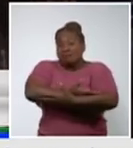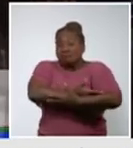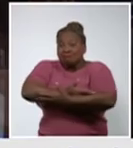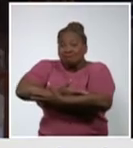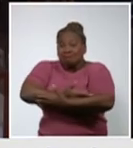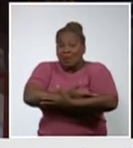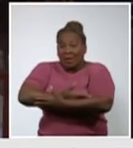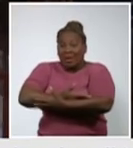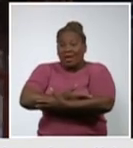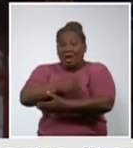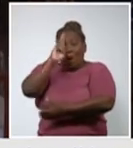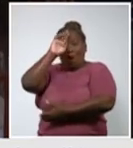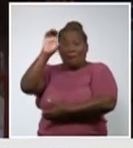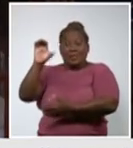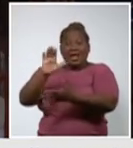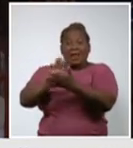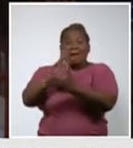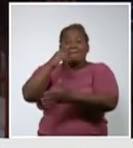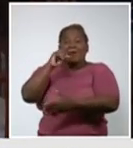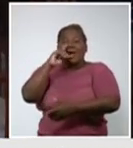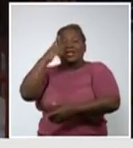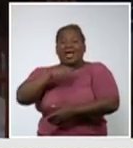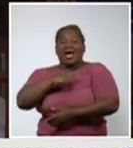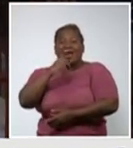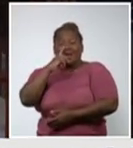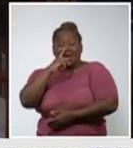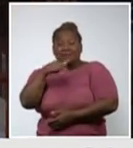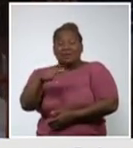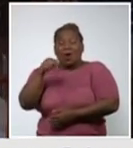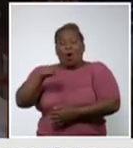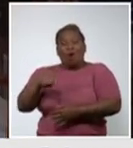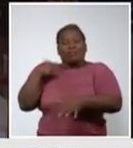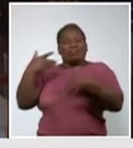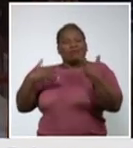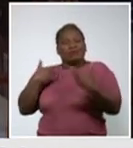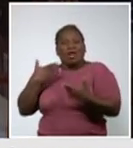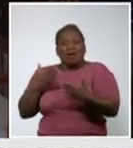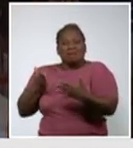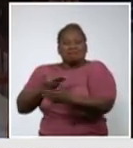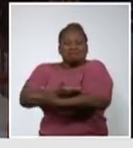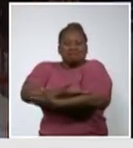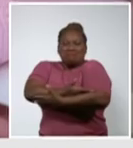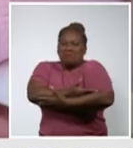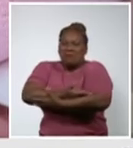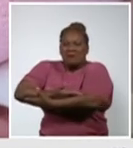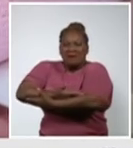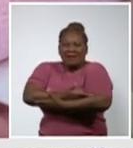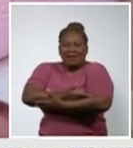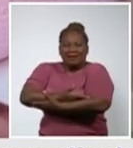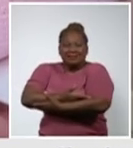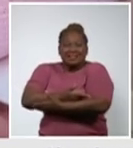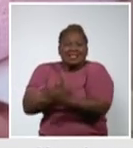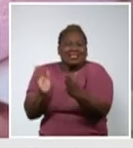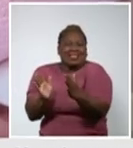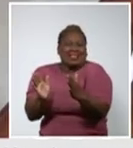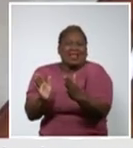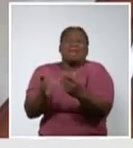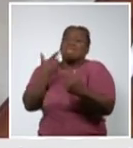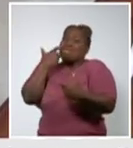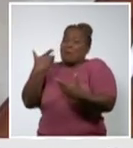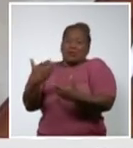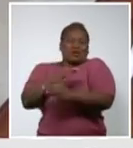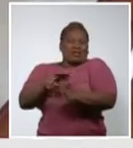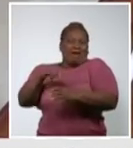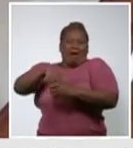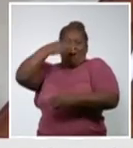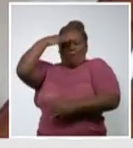hicieron un excelente trabajo, y hoy podemos disfrutar de esta pequeña, que es pequeña pero ya es famosa en nuestro país. Aquí